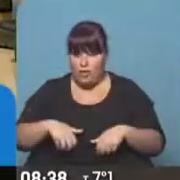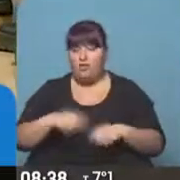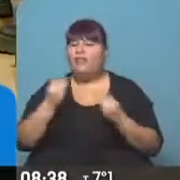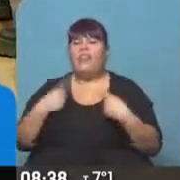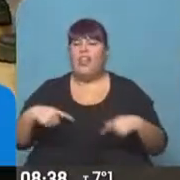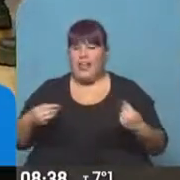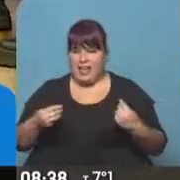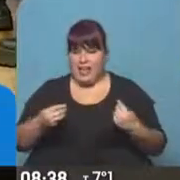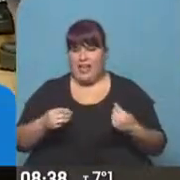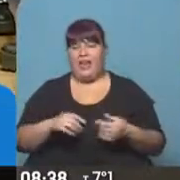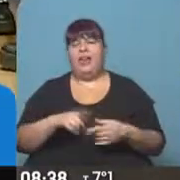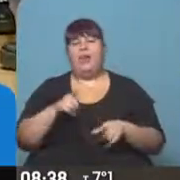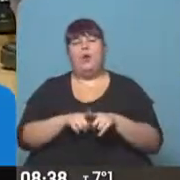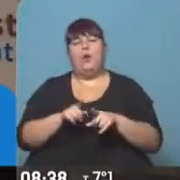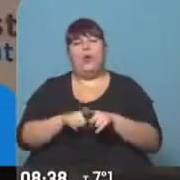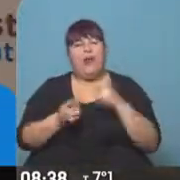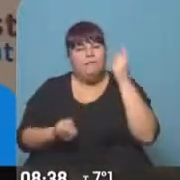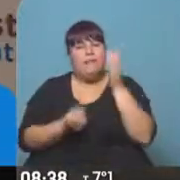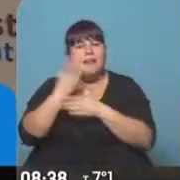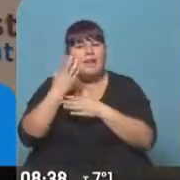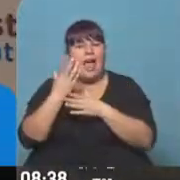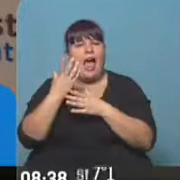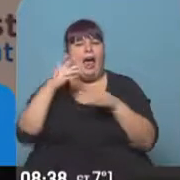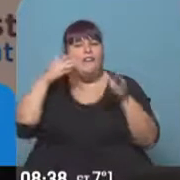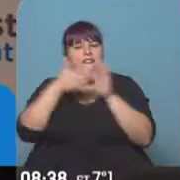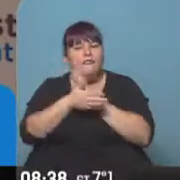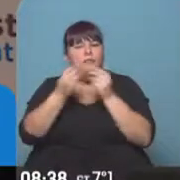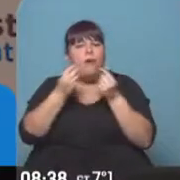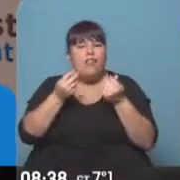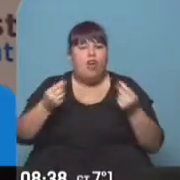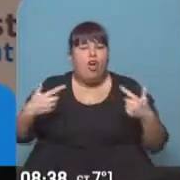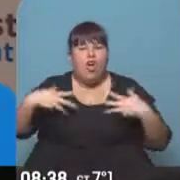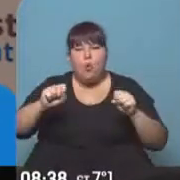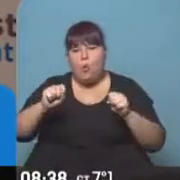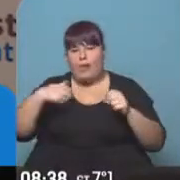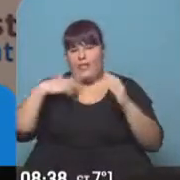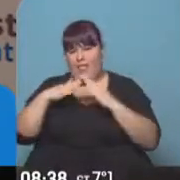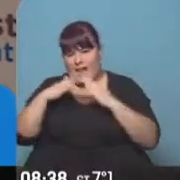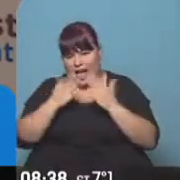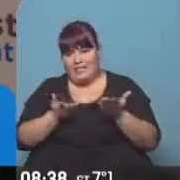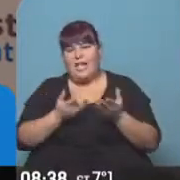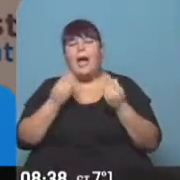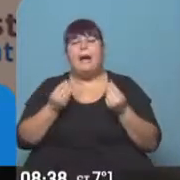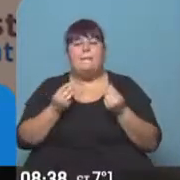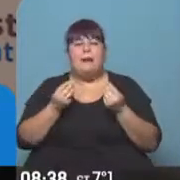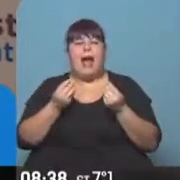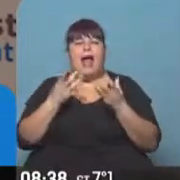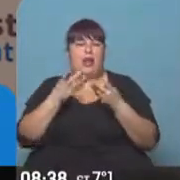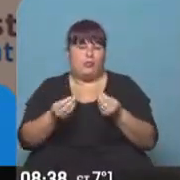sobre la creación de un filtro que podemos hacer con cosas que encontramos en nuestra casa, que sirven para